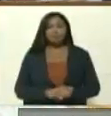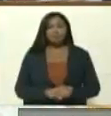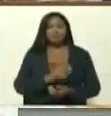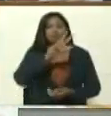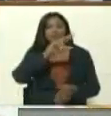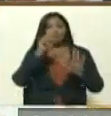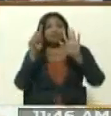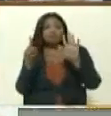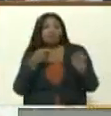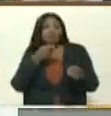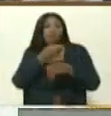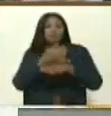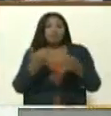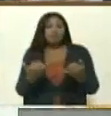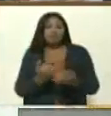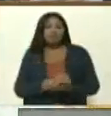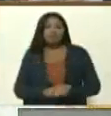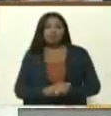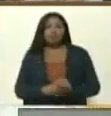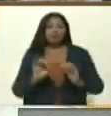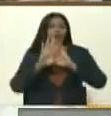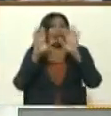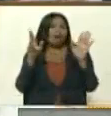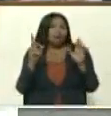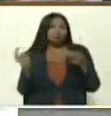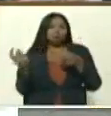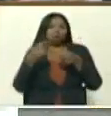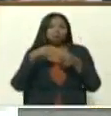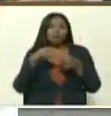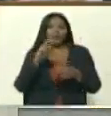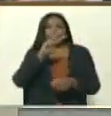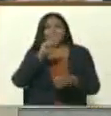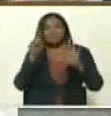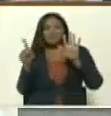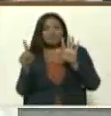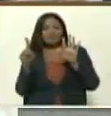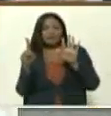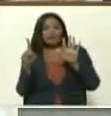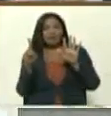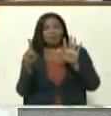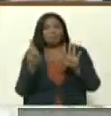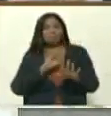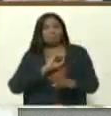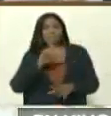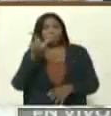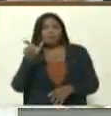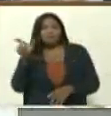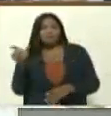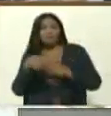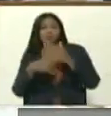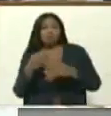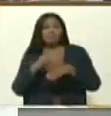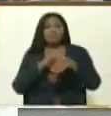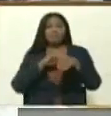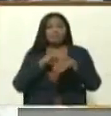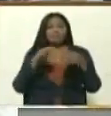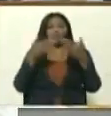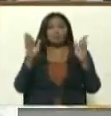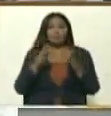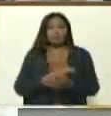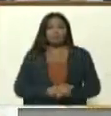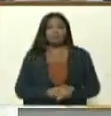86 graduandos, incluyendo obviamente a los 26 colegas, pues funcionarios del Ministerio Público.